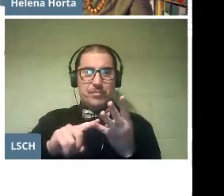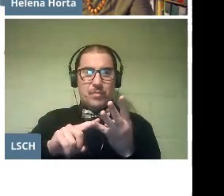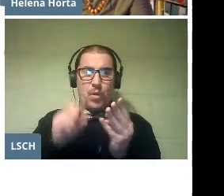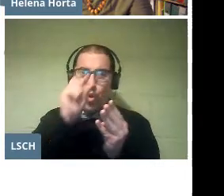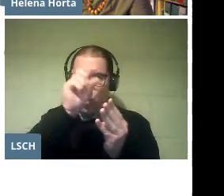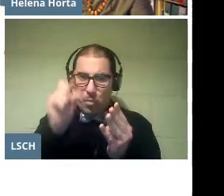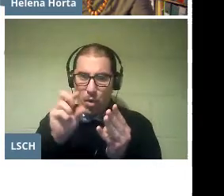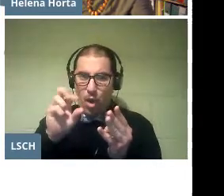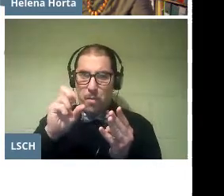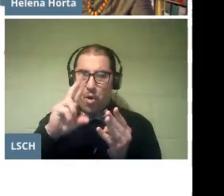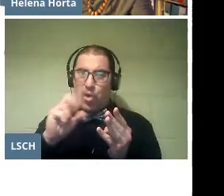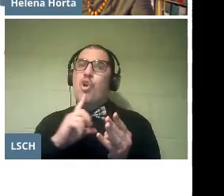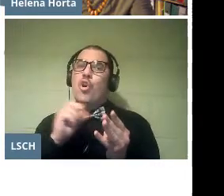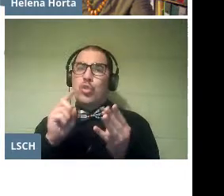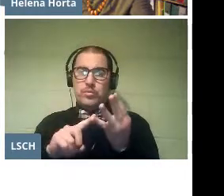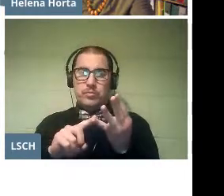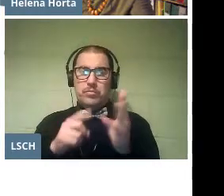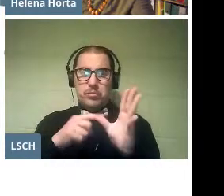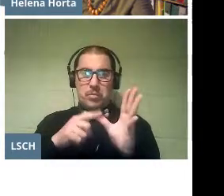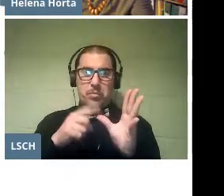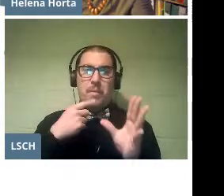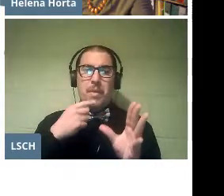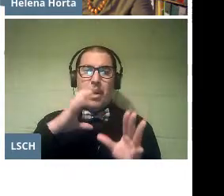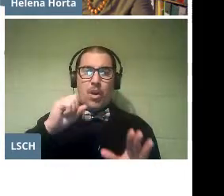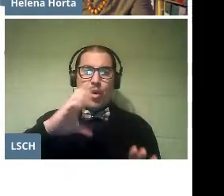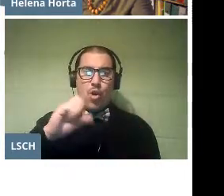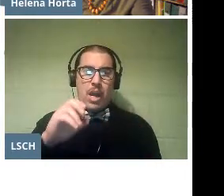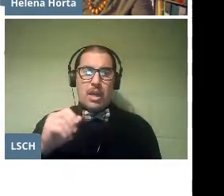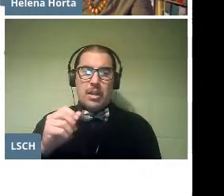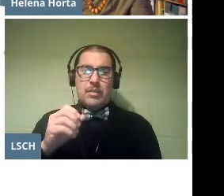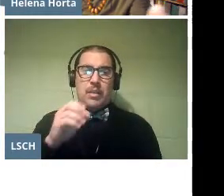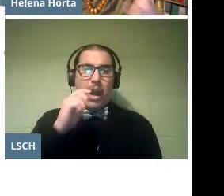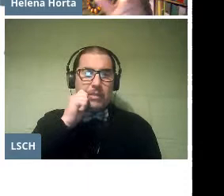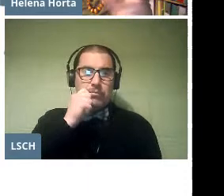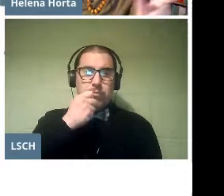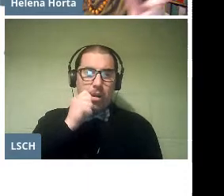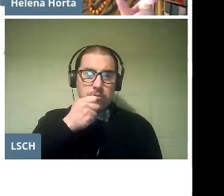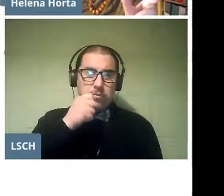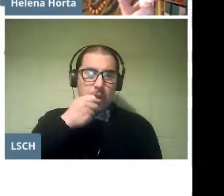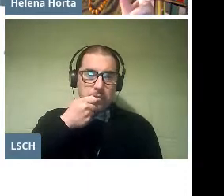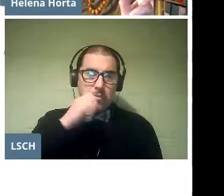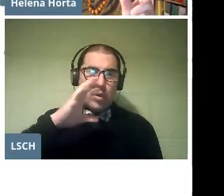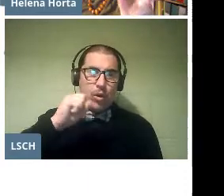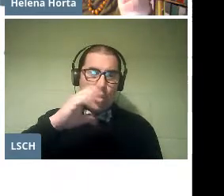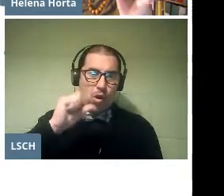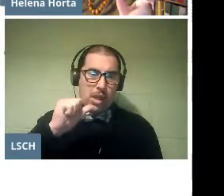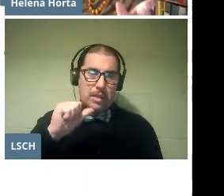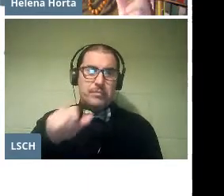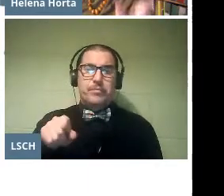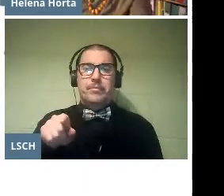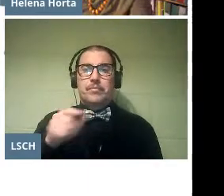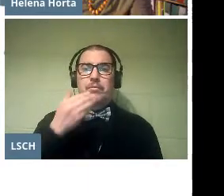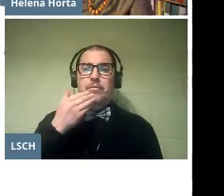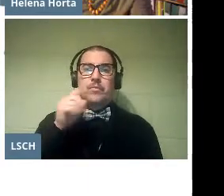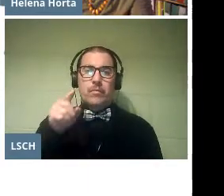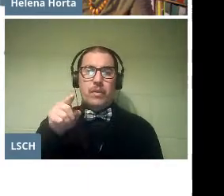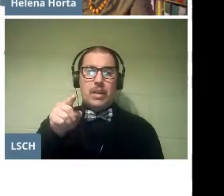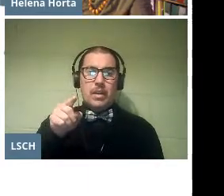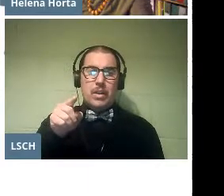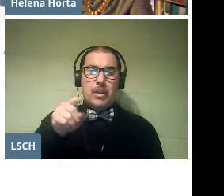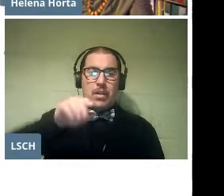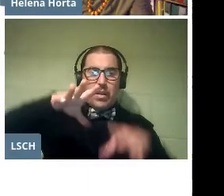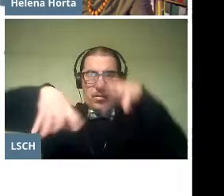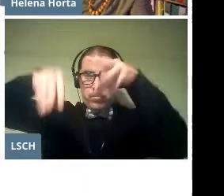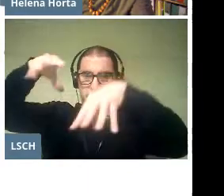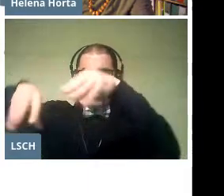porotos e incluso tenían sus propios cocales, y que dominaban el tramo de las quebradas